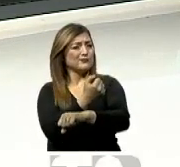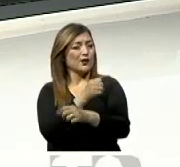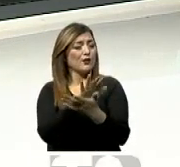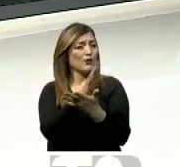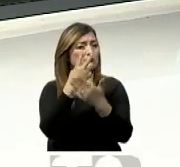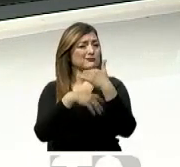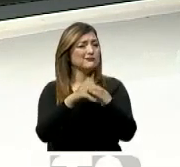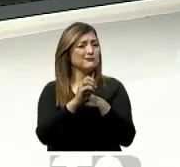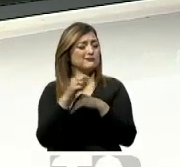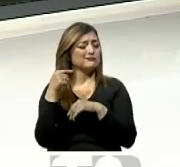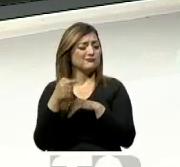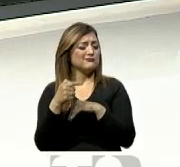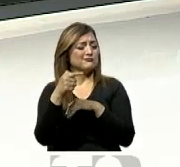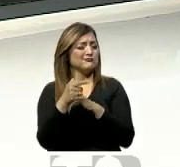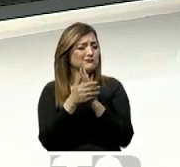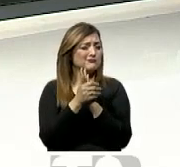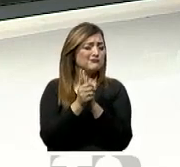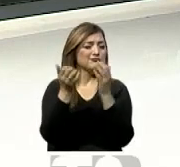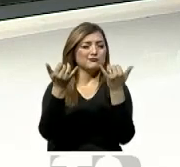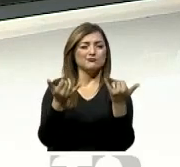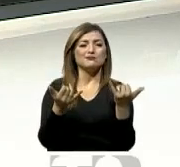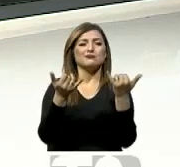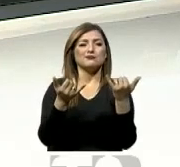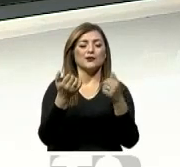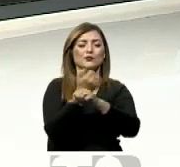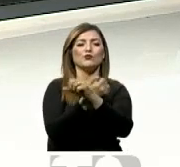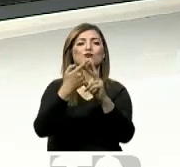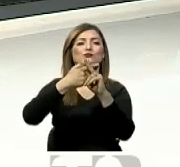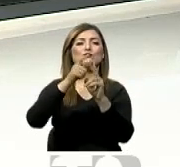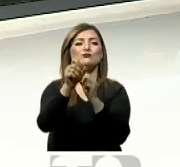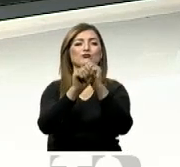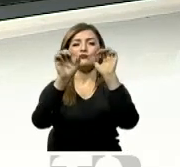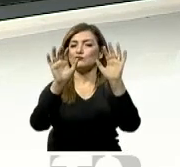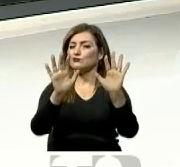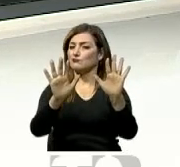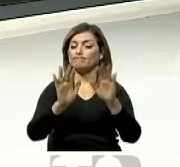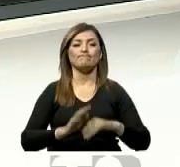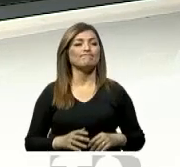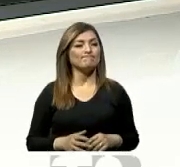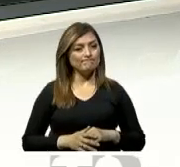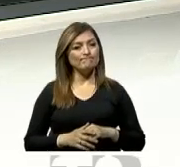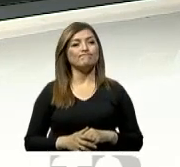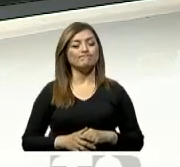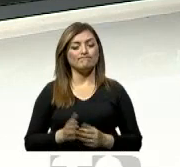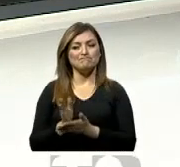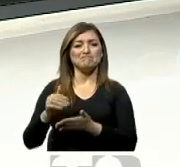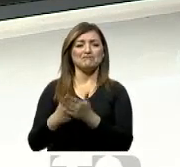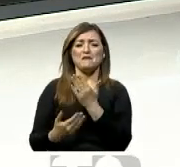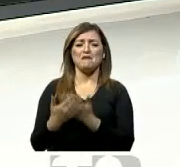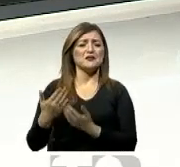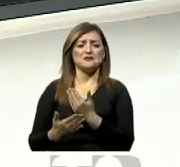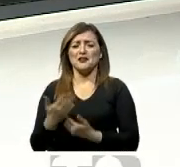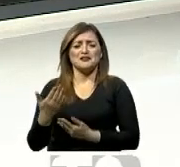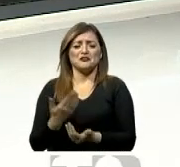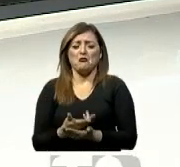escuelas de sus hijos. Según los expertos, actualmente el consumo inicia a los 10 años y esto se debe al fácil acceso que tienen los